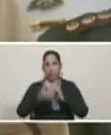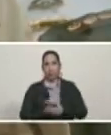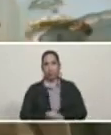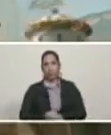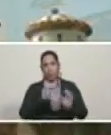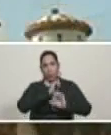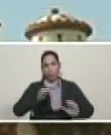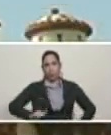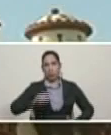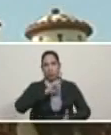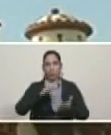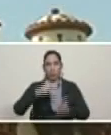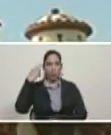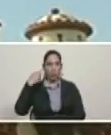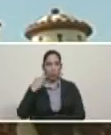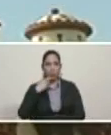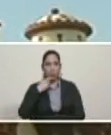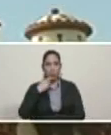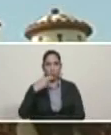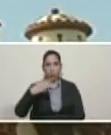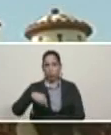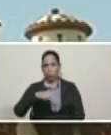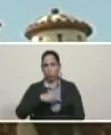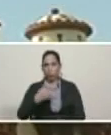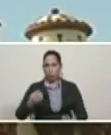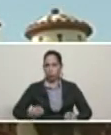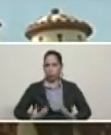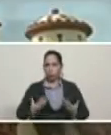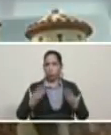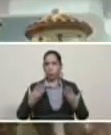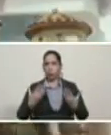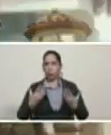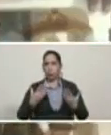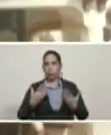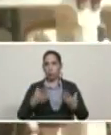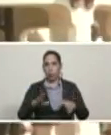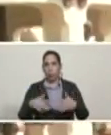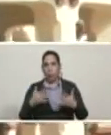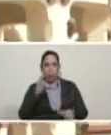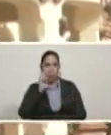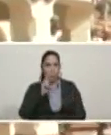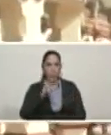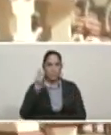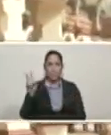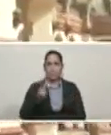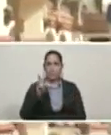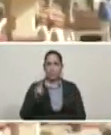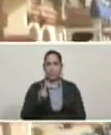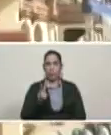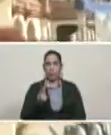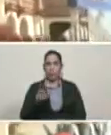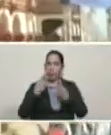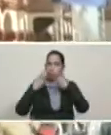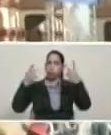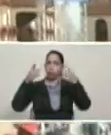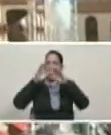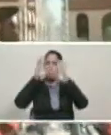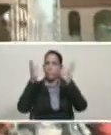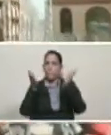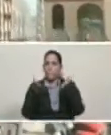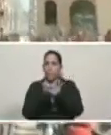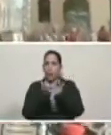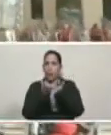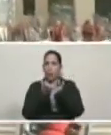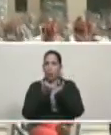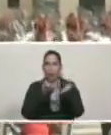Bolivariana. Cuando los militares de Venezuela gritan a los cuatro vientos del mundo, leales